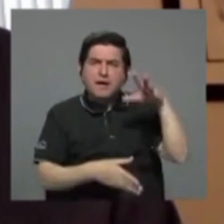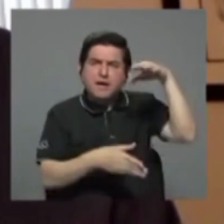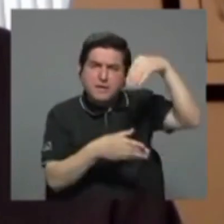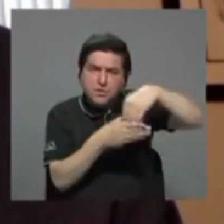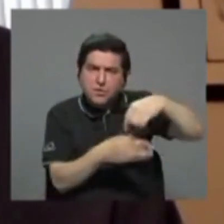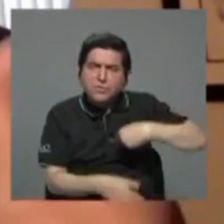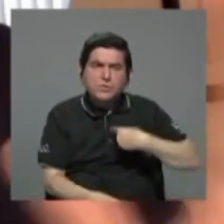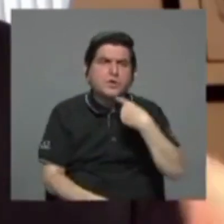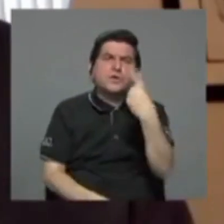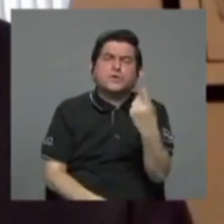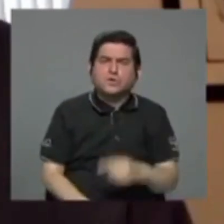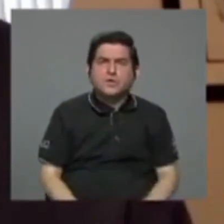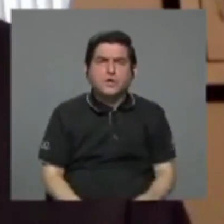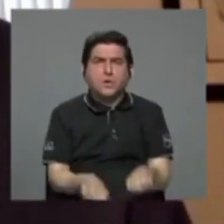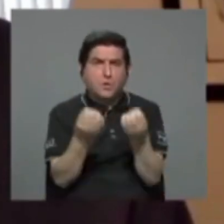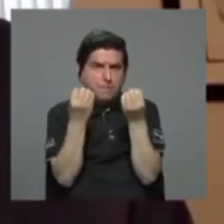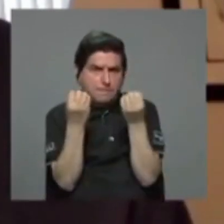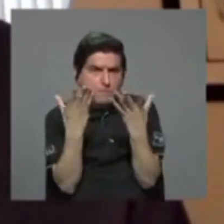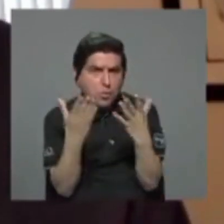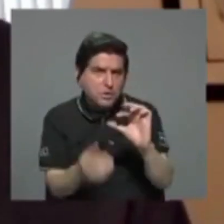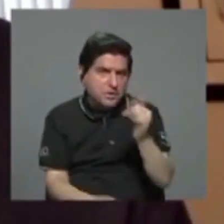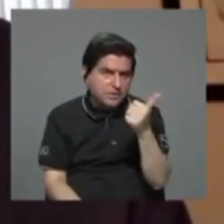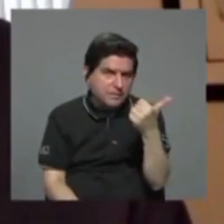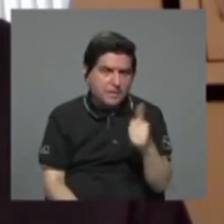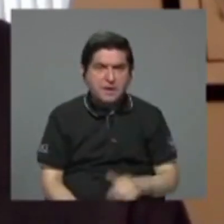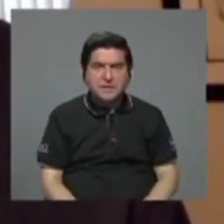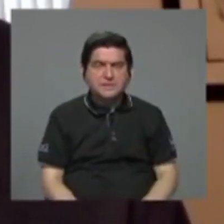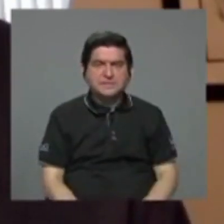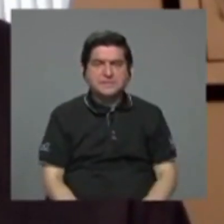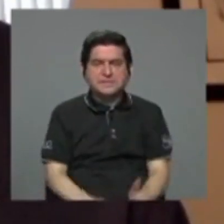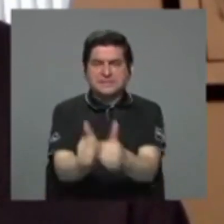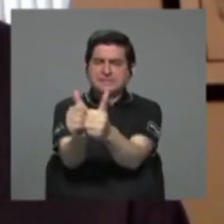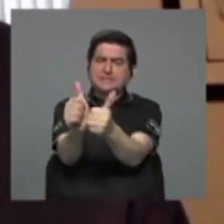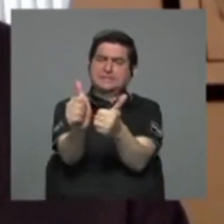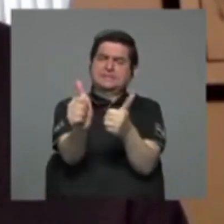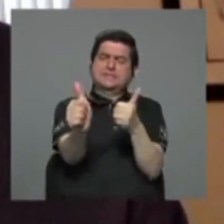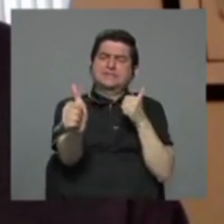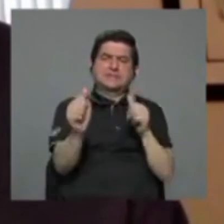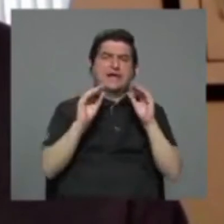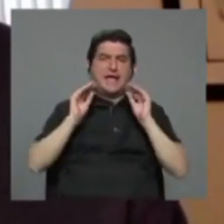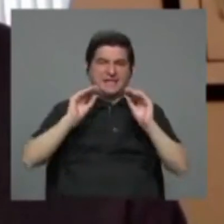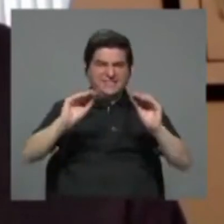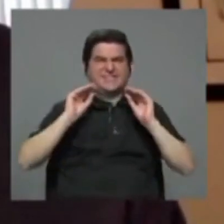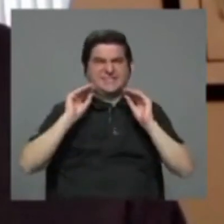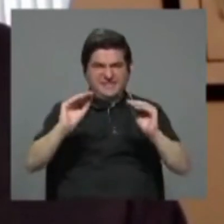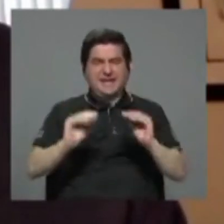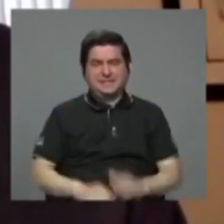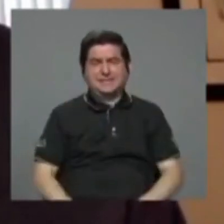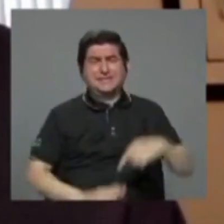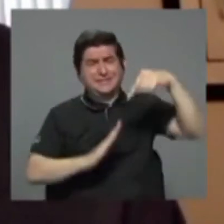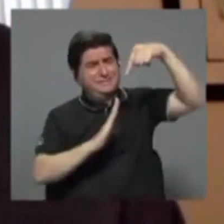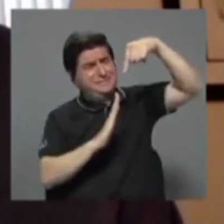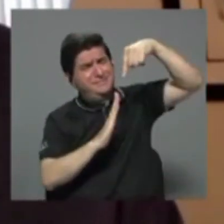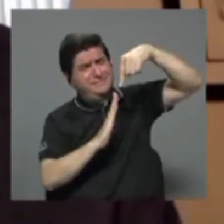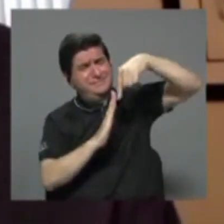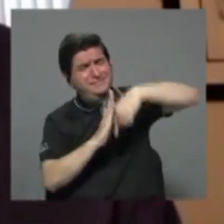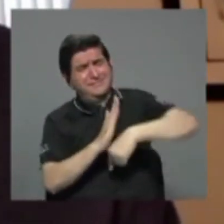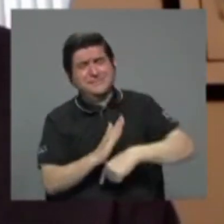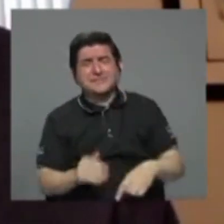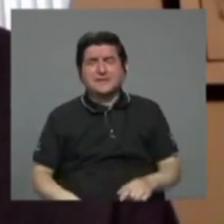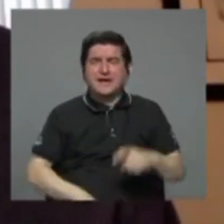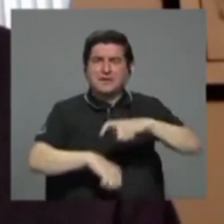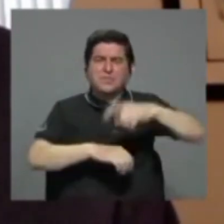atrevo a citar, entre muchos otros, el rezago en la educación que se agudizó con la